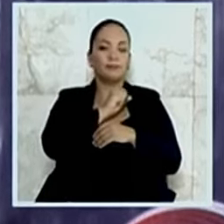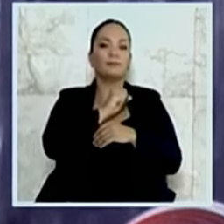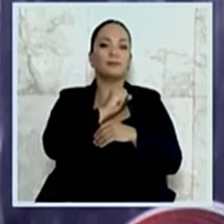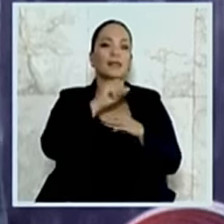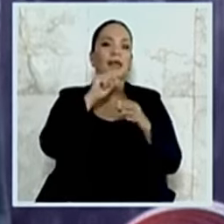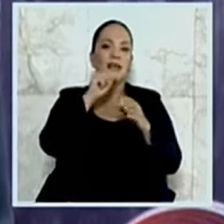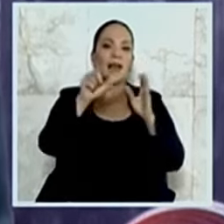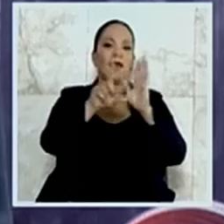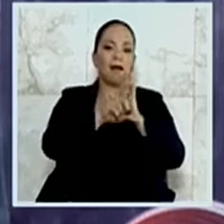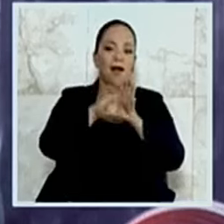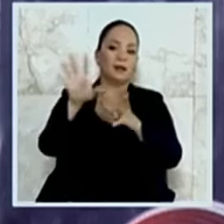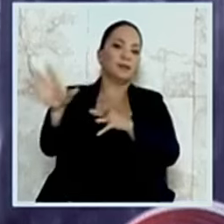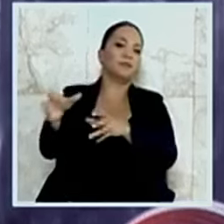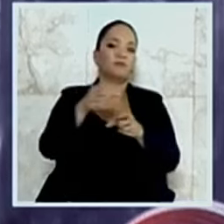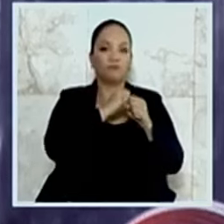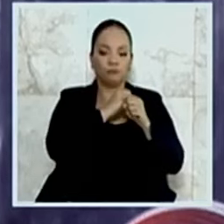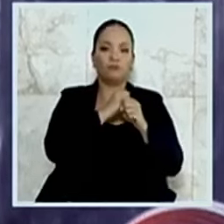Importante señalar que